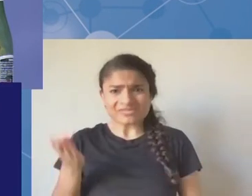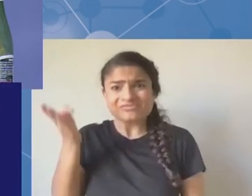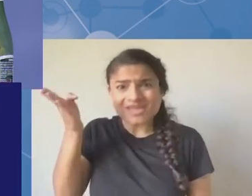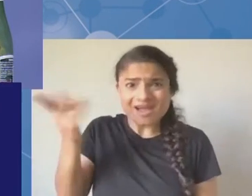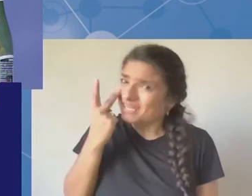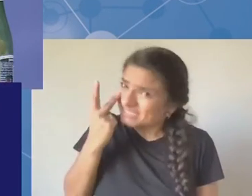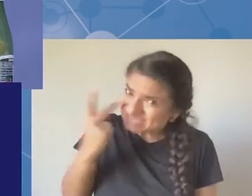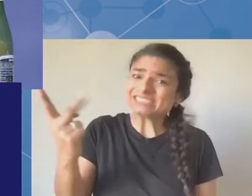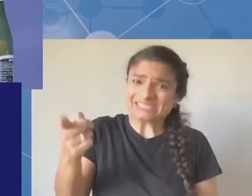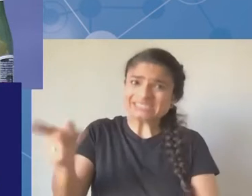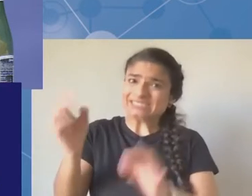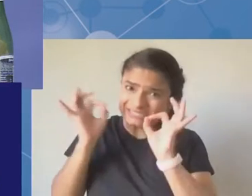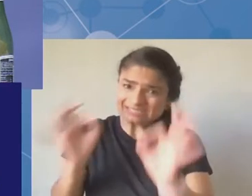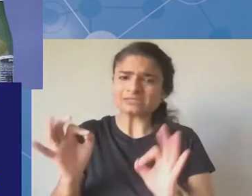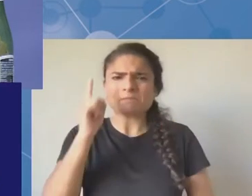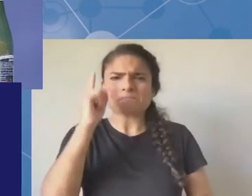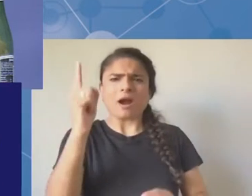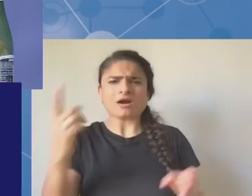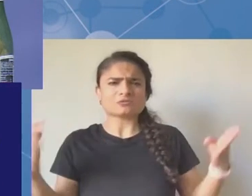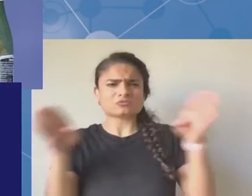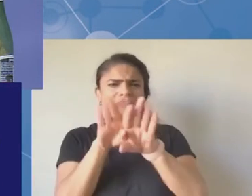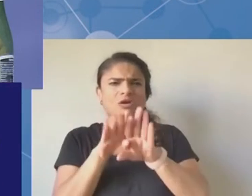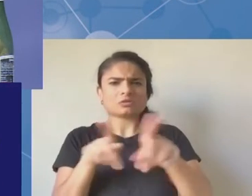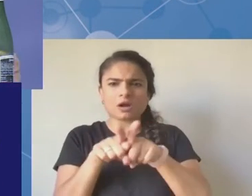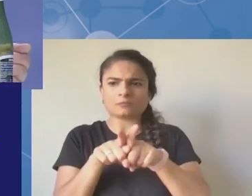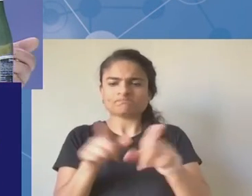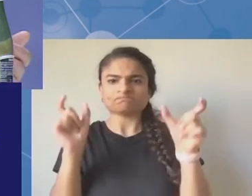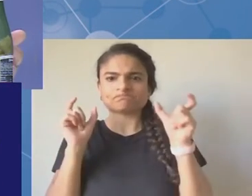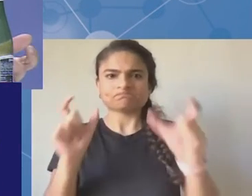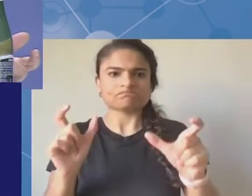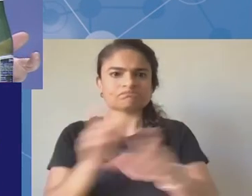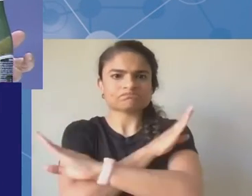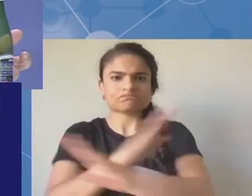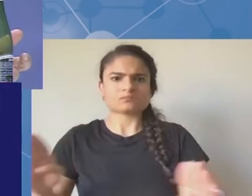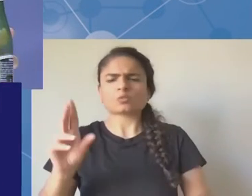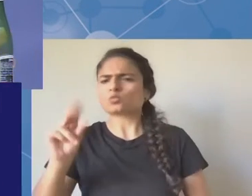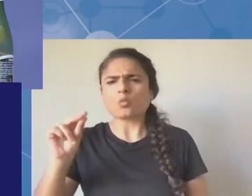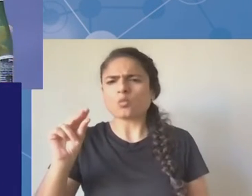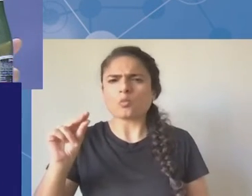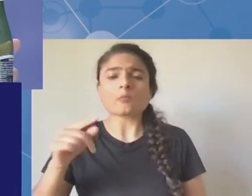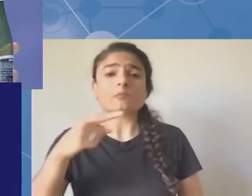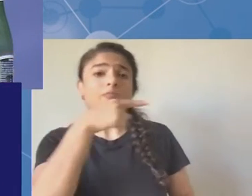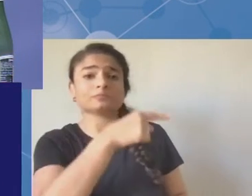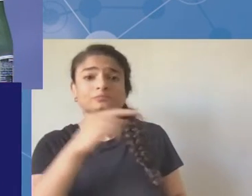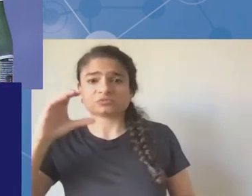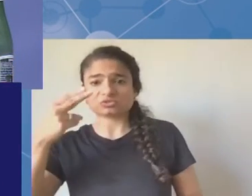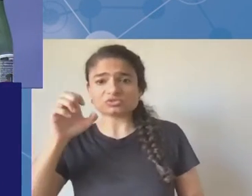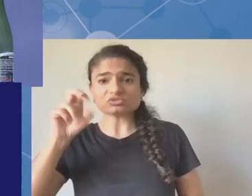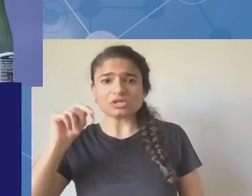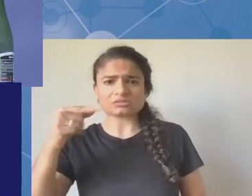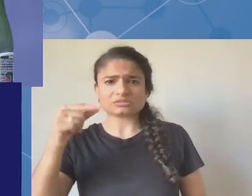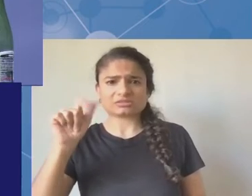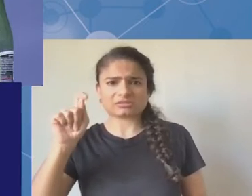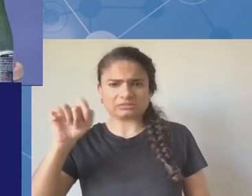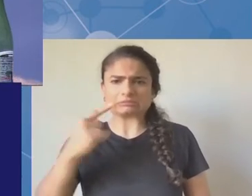que hablar sobre ellos. Y creo que el año que viene debería ser el tema de una de las sesiones principales. Hemos hablado